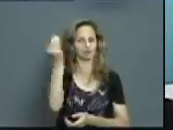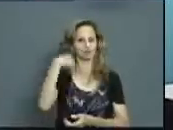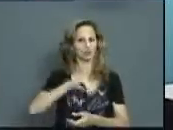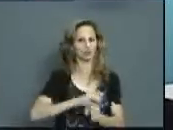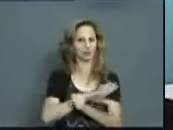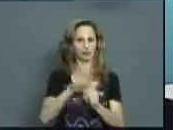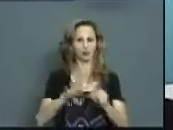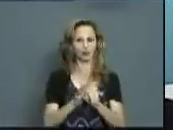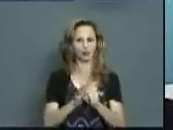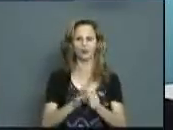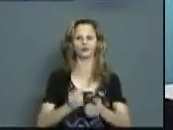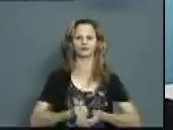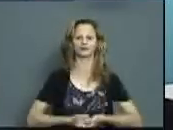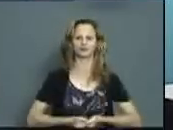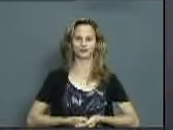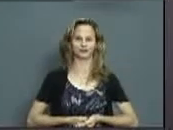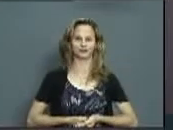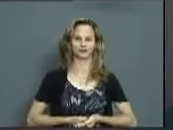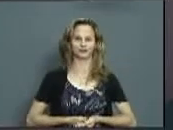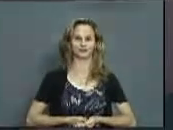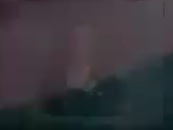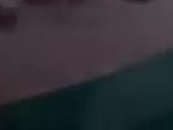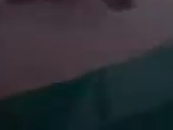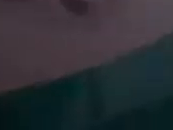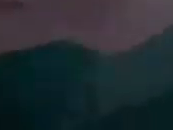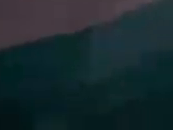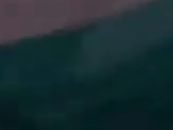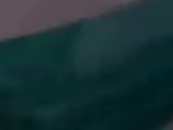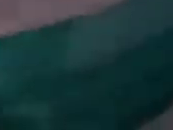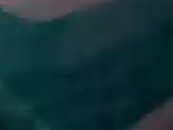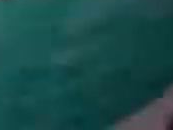la COVID-19 en Holguín.